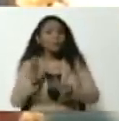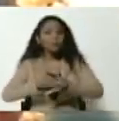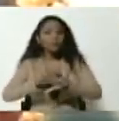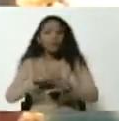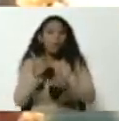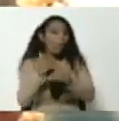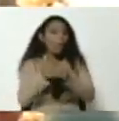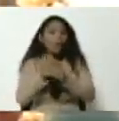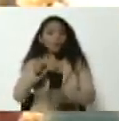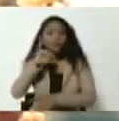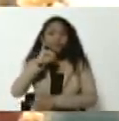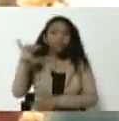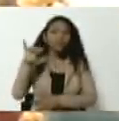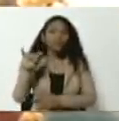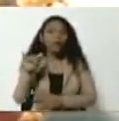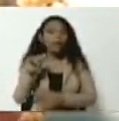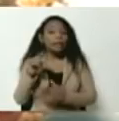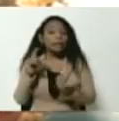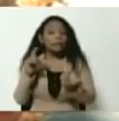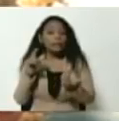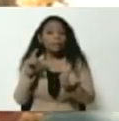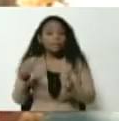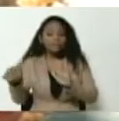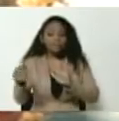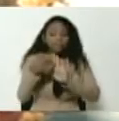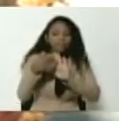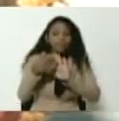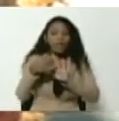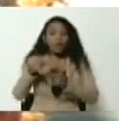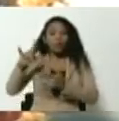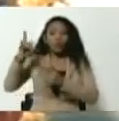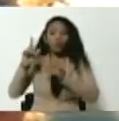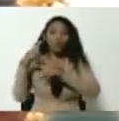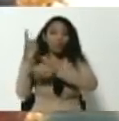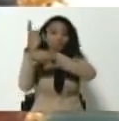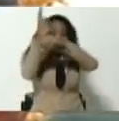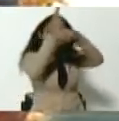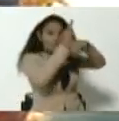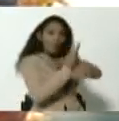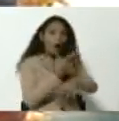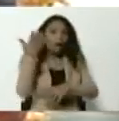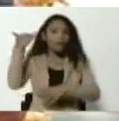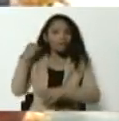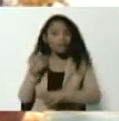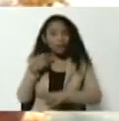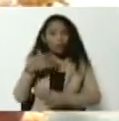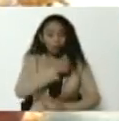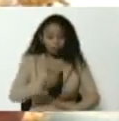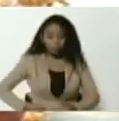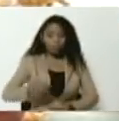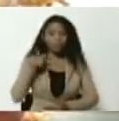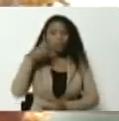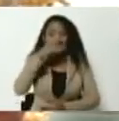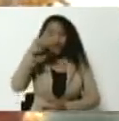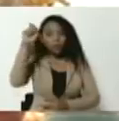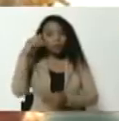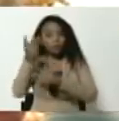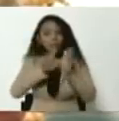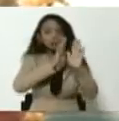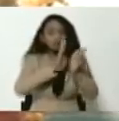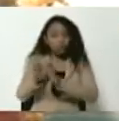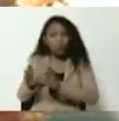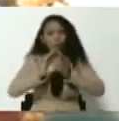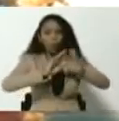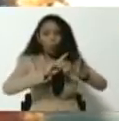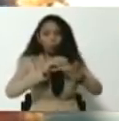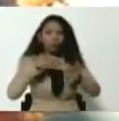denunciamos que el atentado con drones contra el presidente Nicolás Maduro se había planificado, se había organizado, se